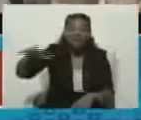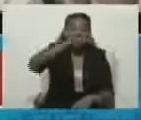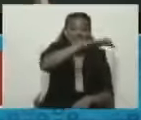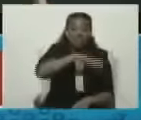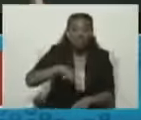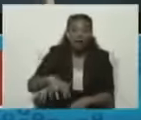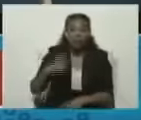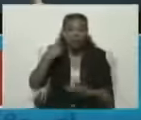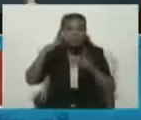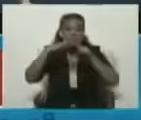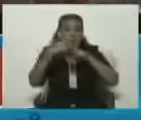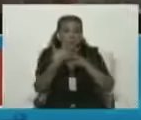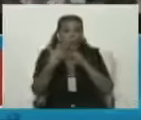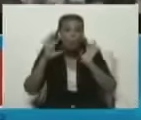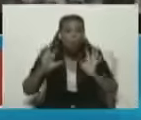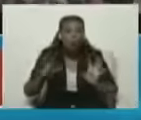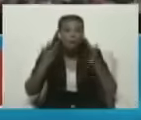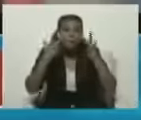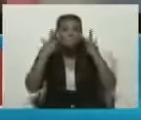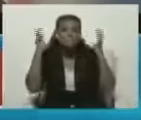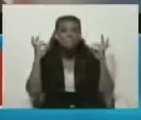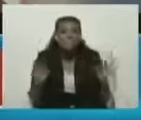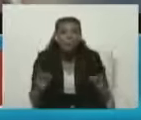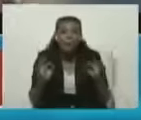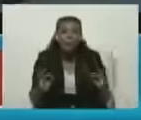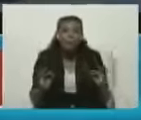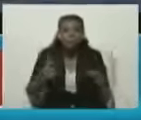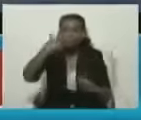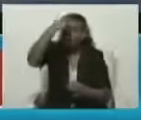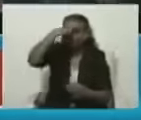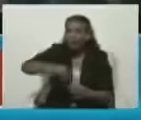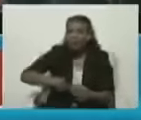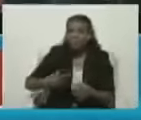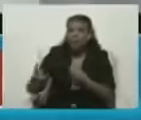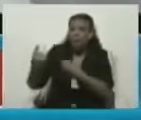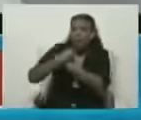Las condiciones en las que se encuentra nuestro candidato